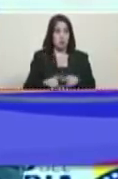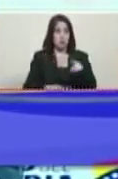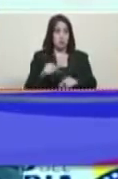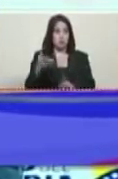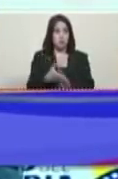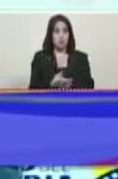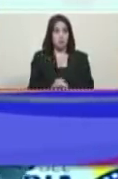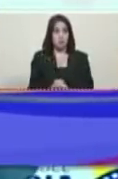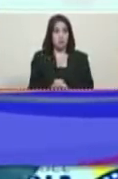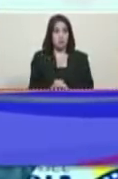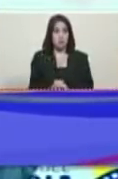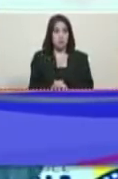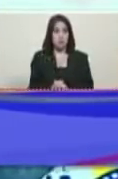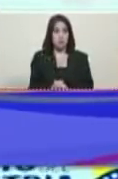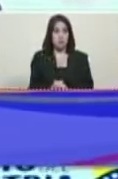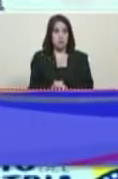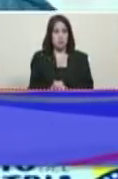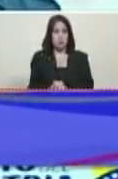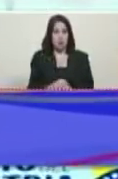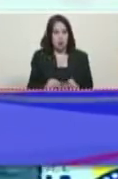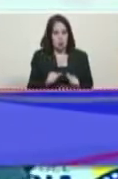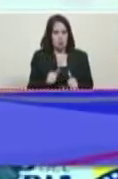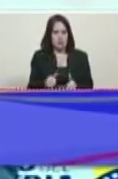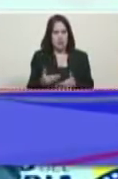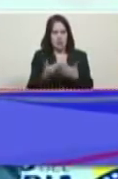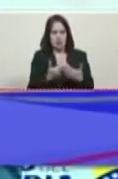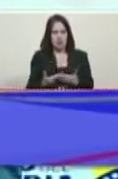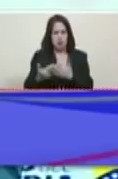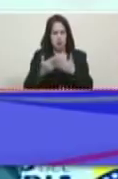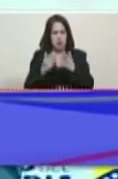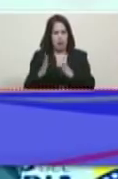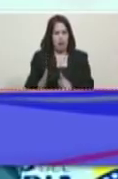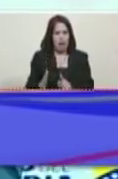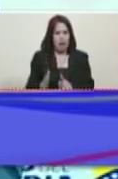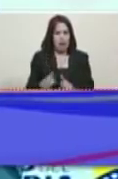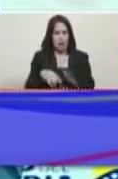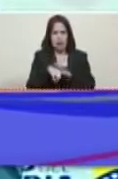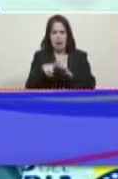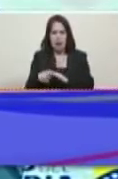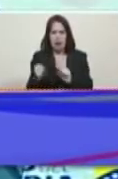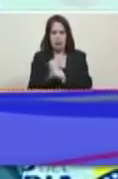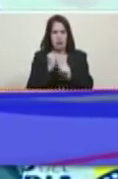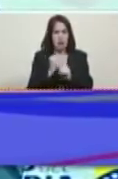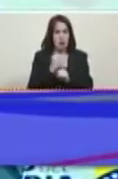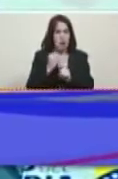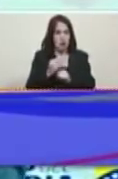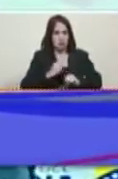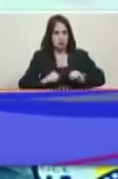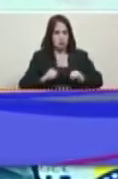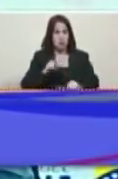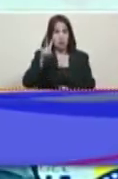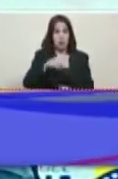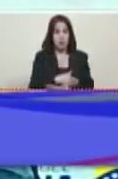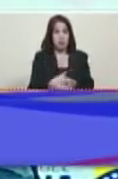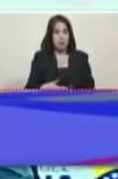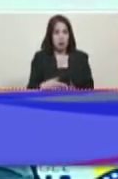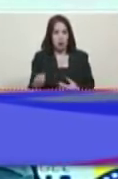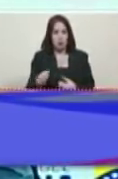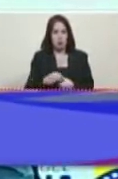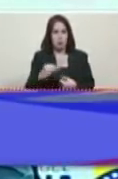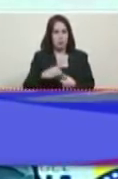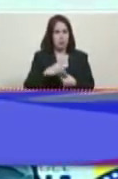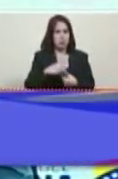para incorporarlos al estudio y al trabajo directamente rumbo a la meta de 2 millones incorporados en la